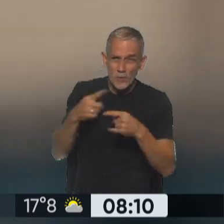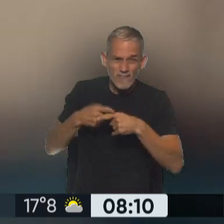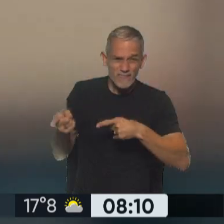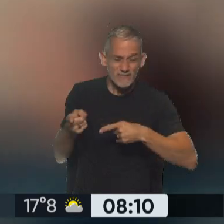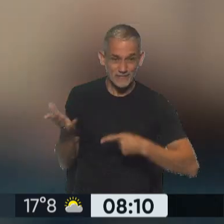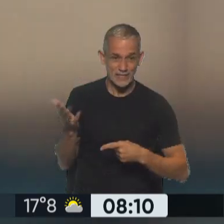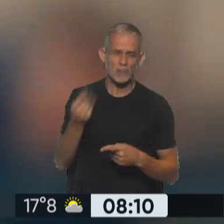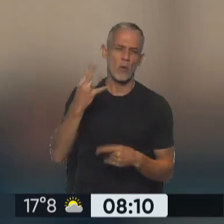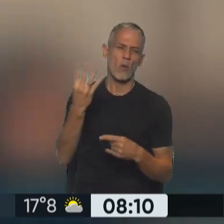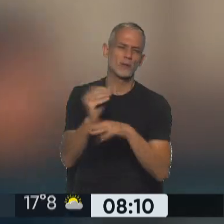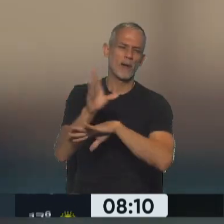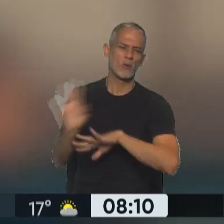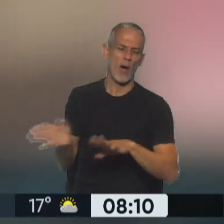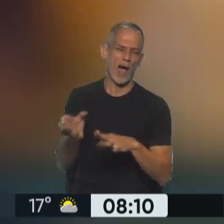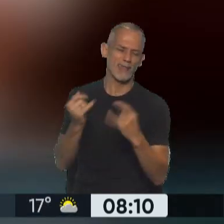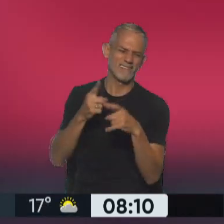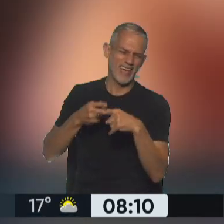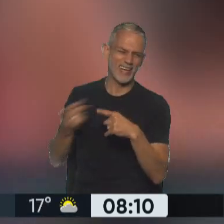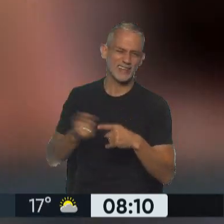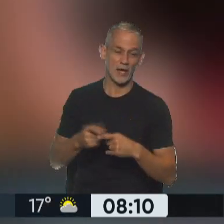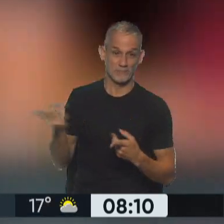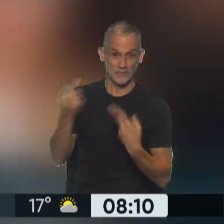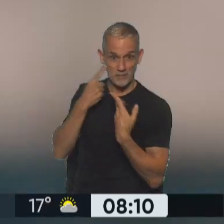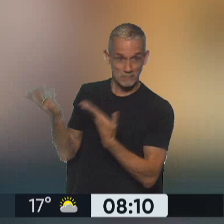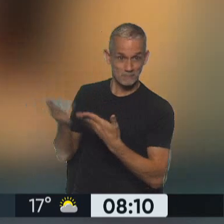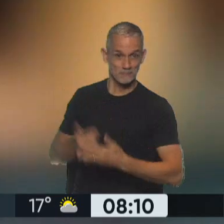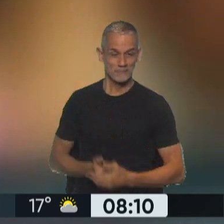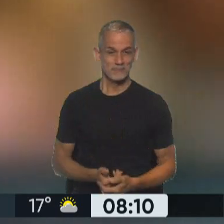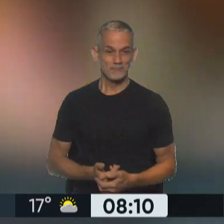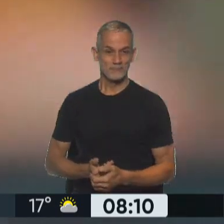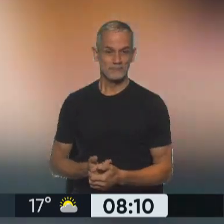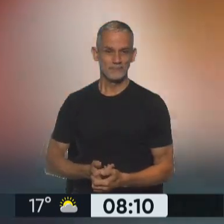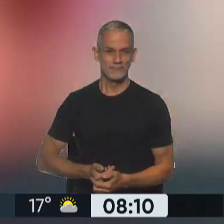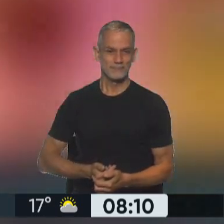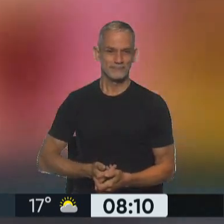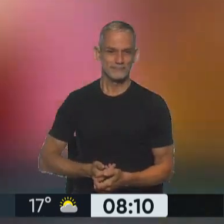porque eran las cuatro de la mañana por ahí cinco mira